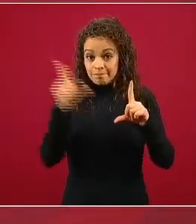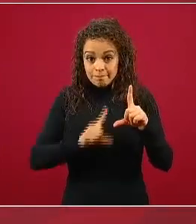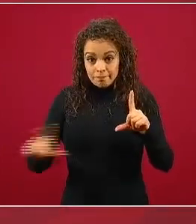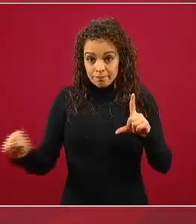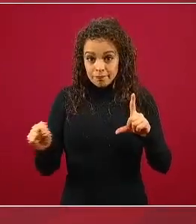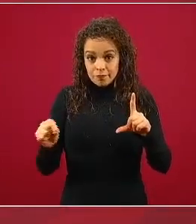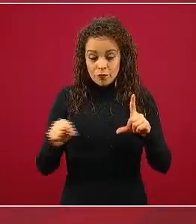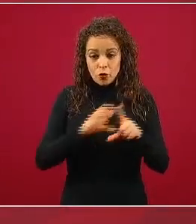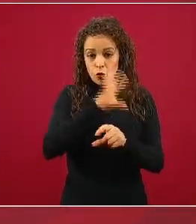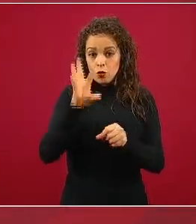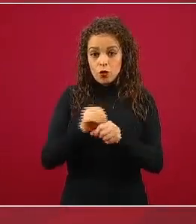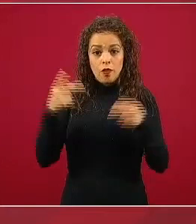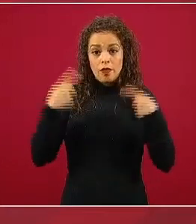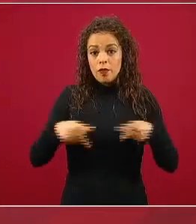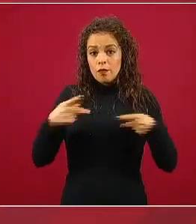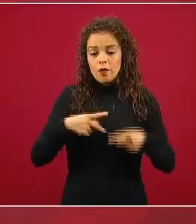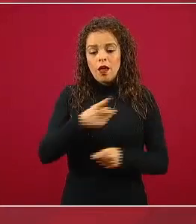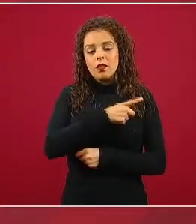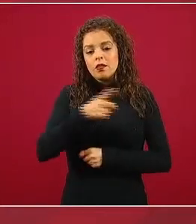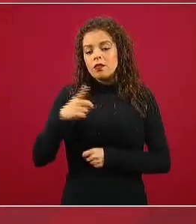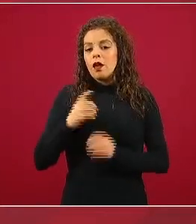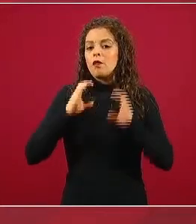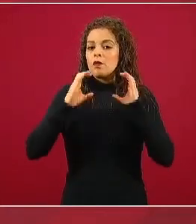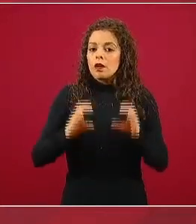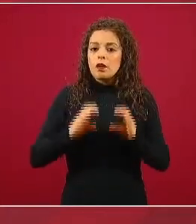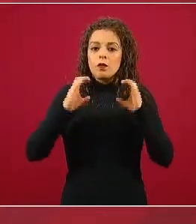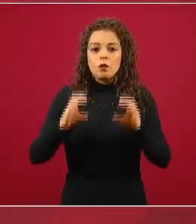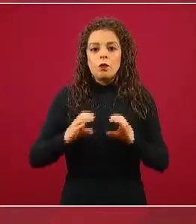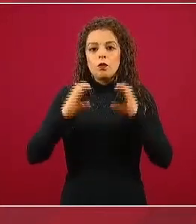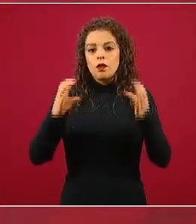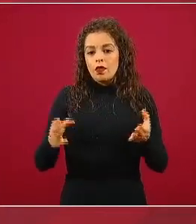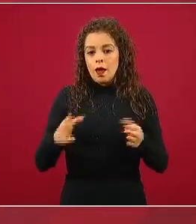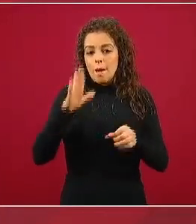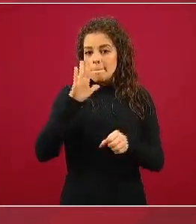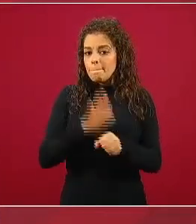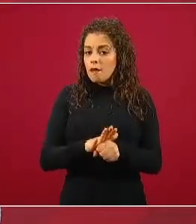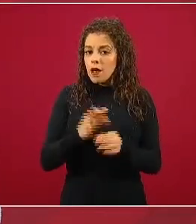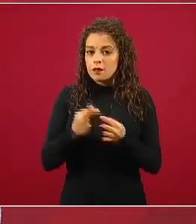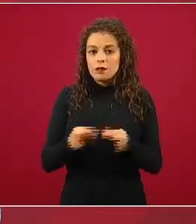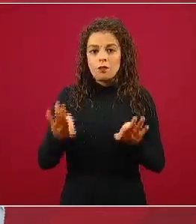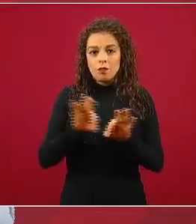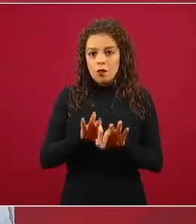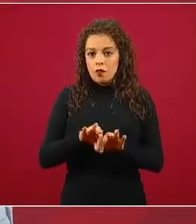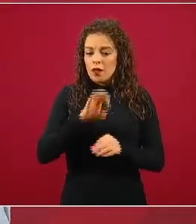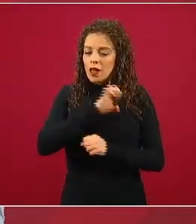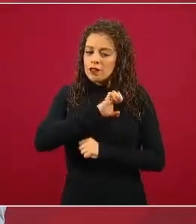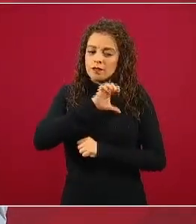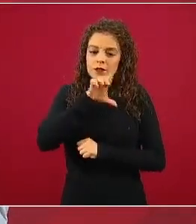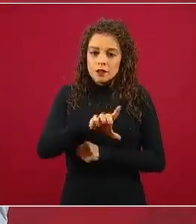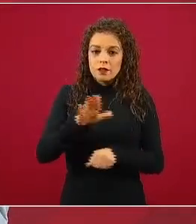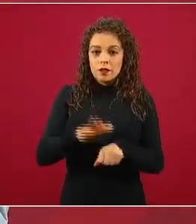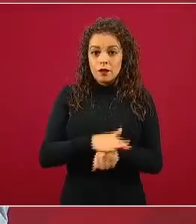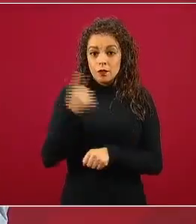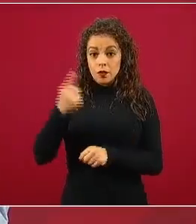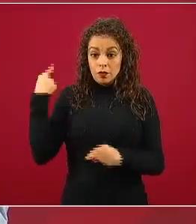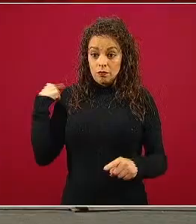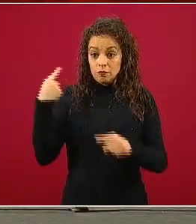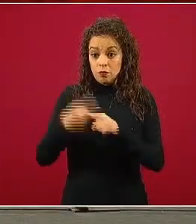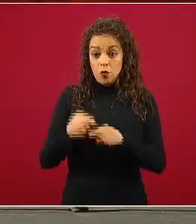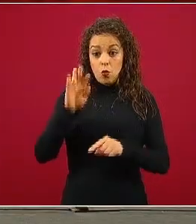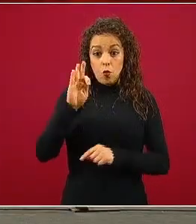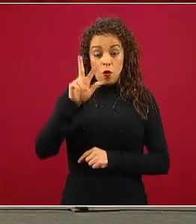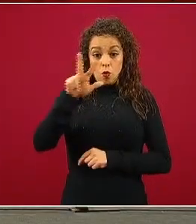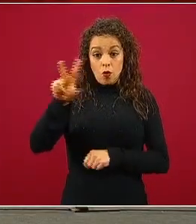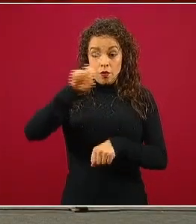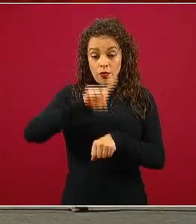tenemos que tener especial cuidado. Especial cuidado porque obviamente después de 40 y tantos días de la Jornada Nacional de Sana Distancia,